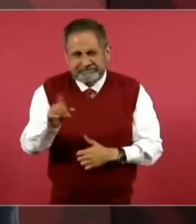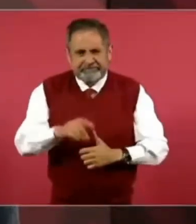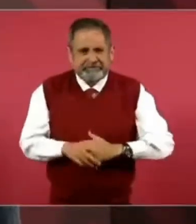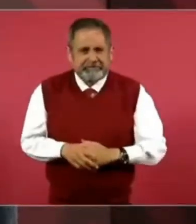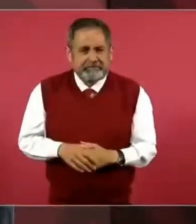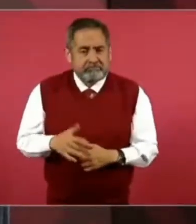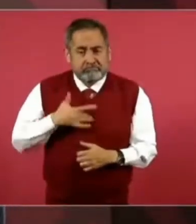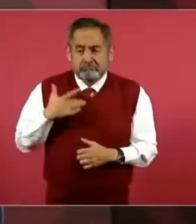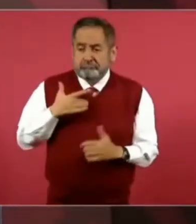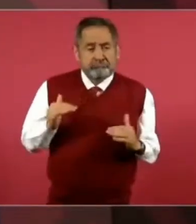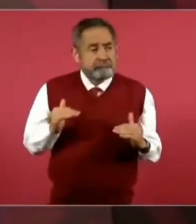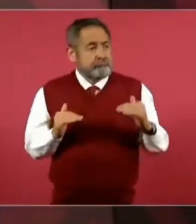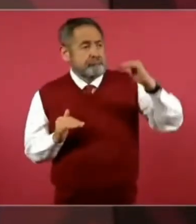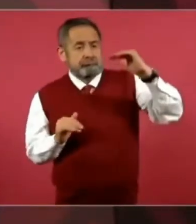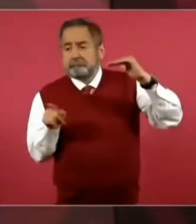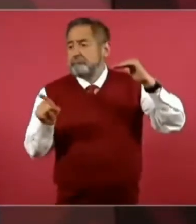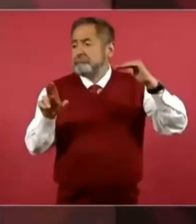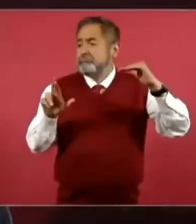Sentirse superior.